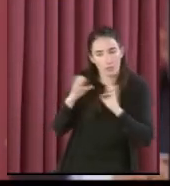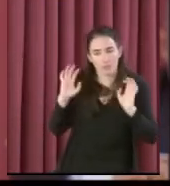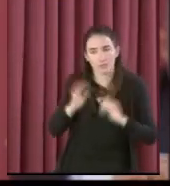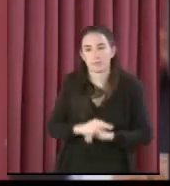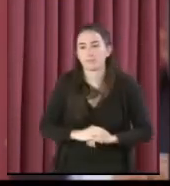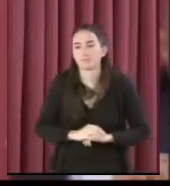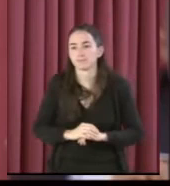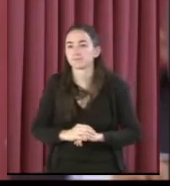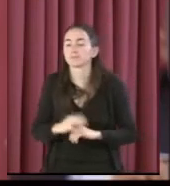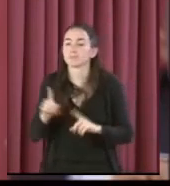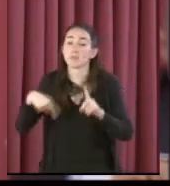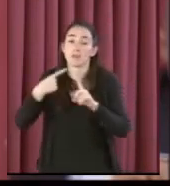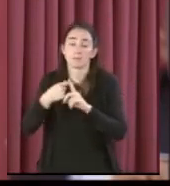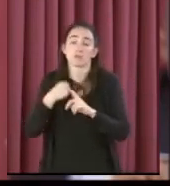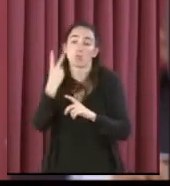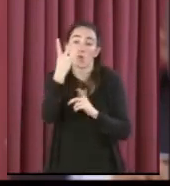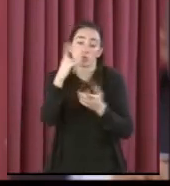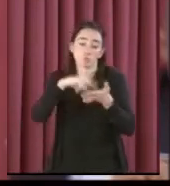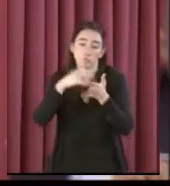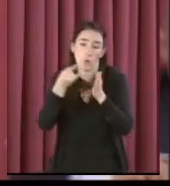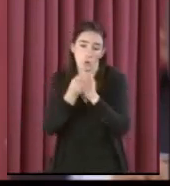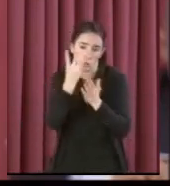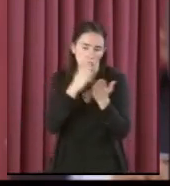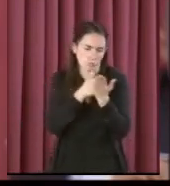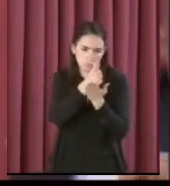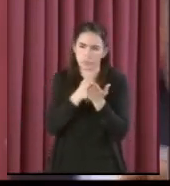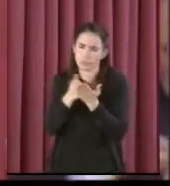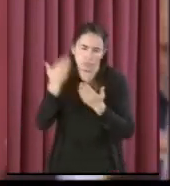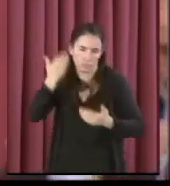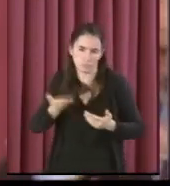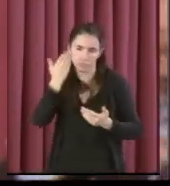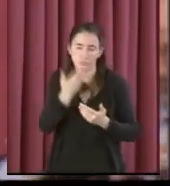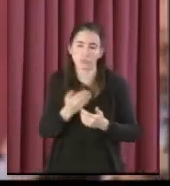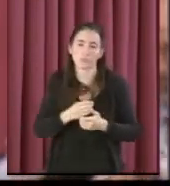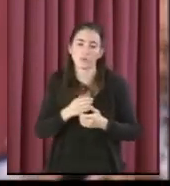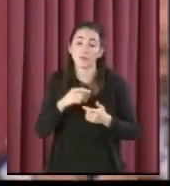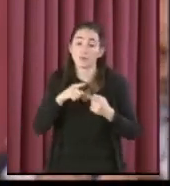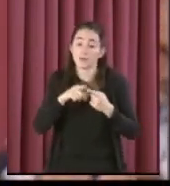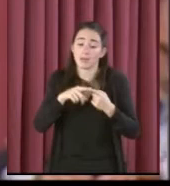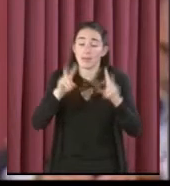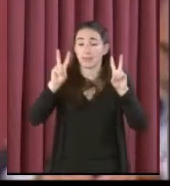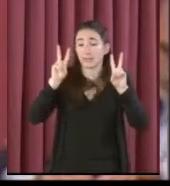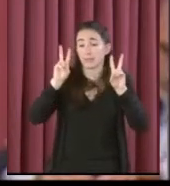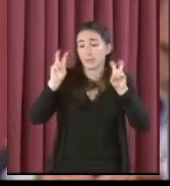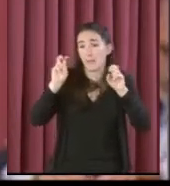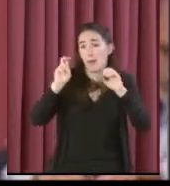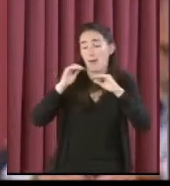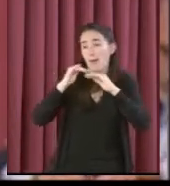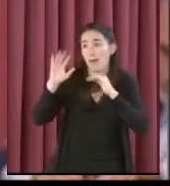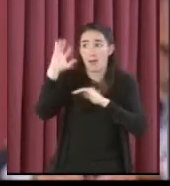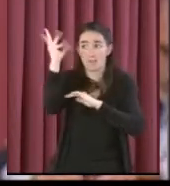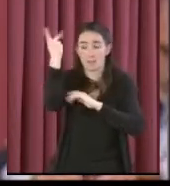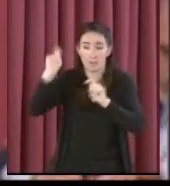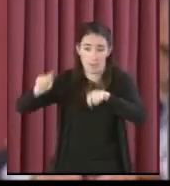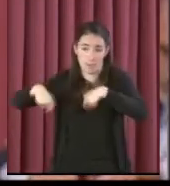también grandes proyectos que se caracterizan por su gran capacidad transformadora desde el ámbito de la sostenibilidad